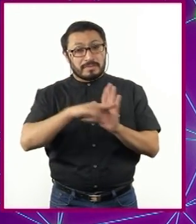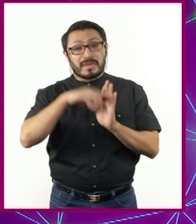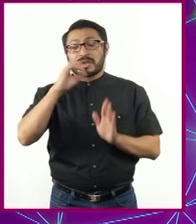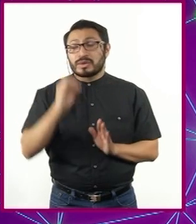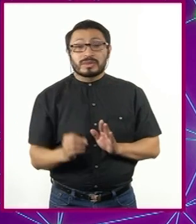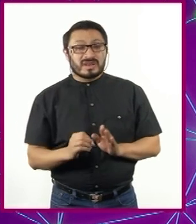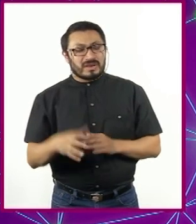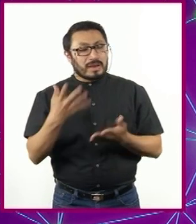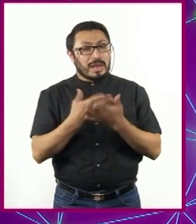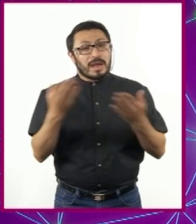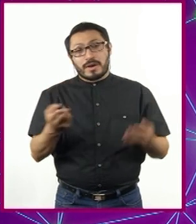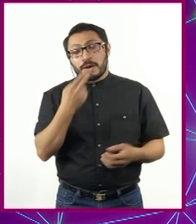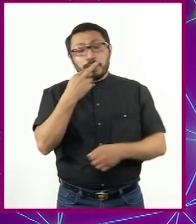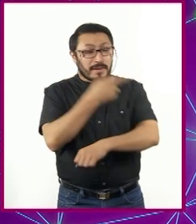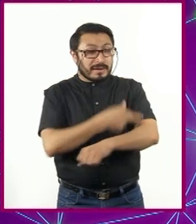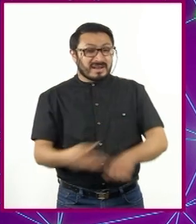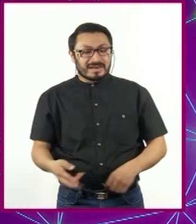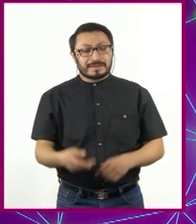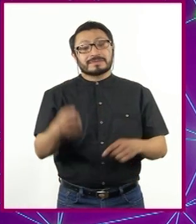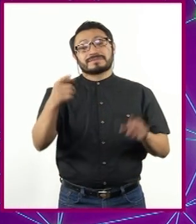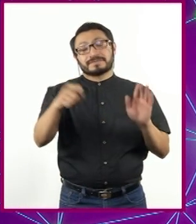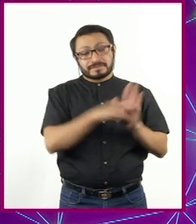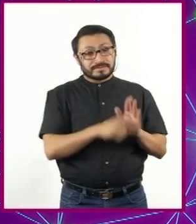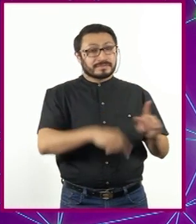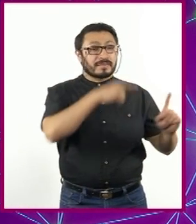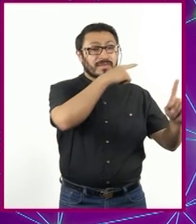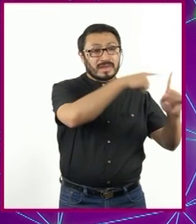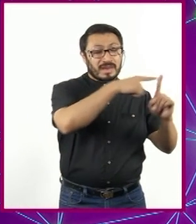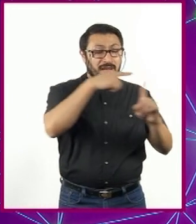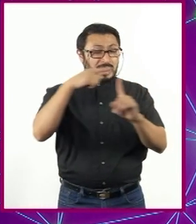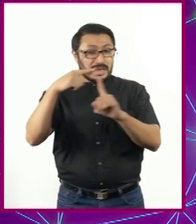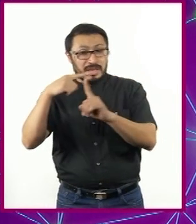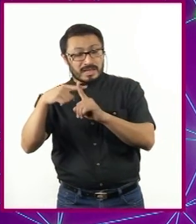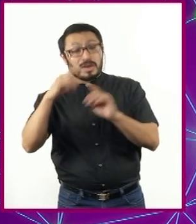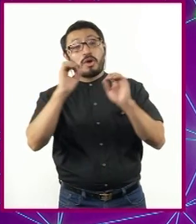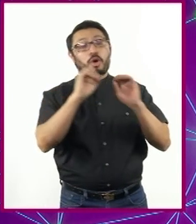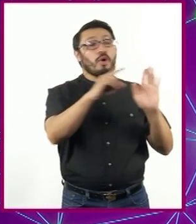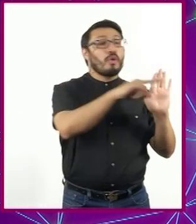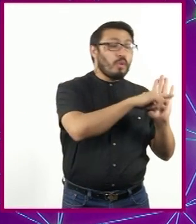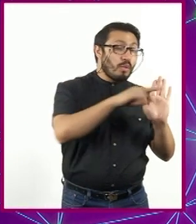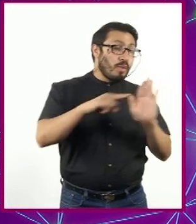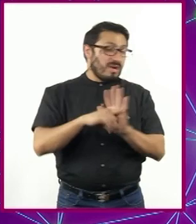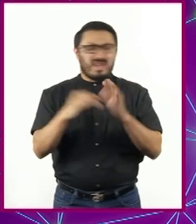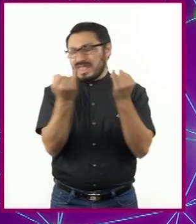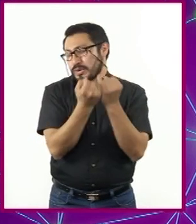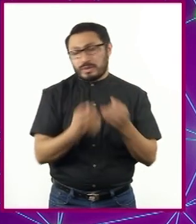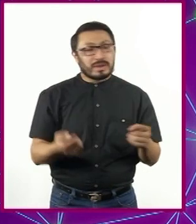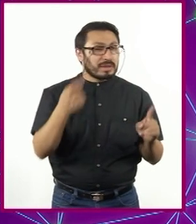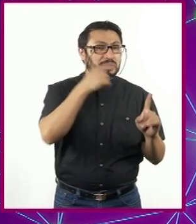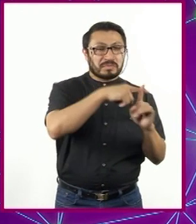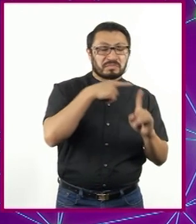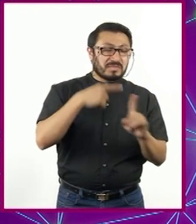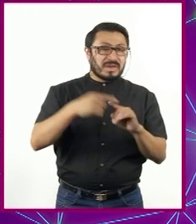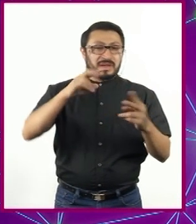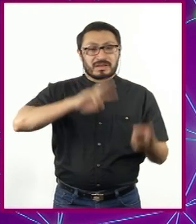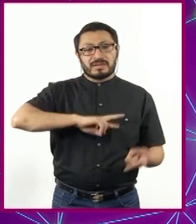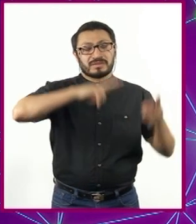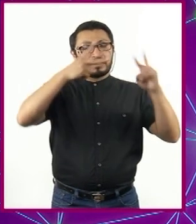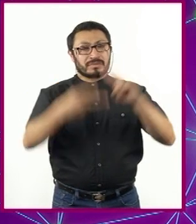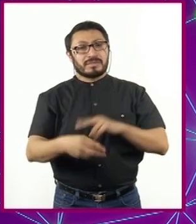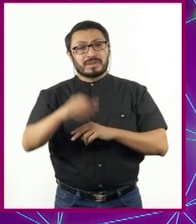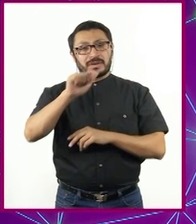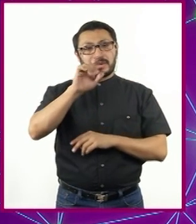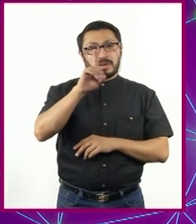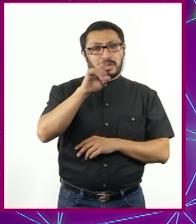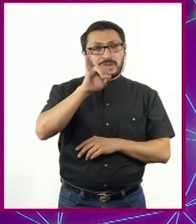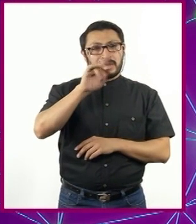aplicamos la regla. Restar un número positivo o negativo es lo mismo que sumar por su opuesto o inverso aditivo, por